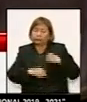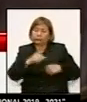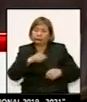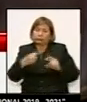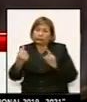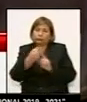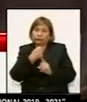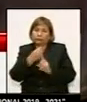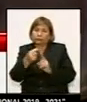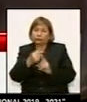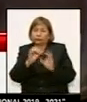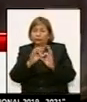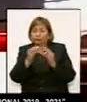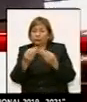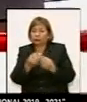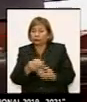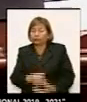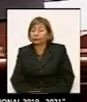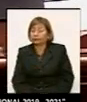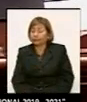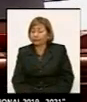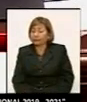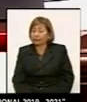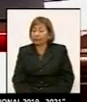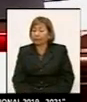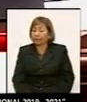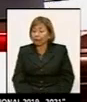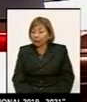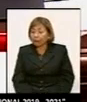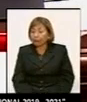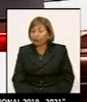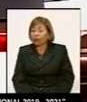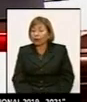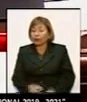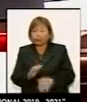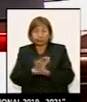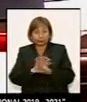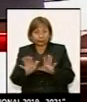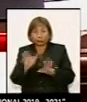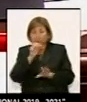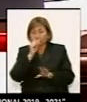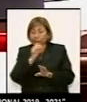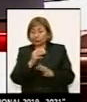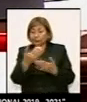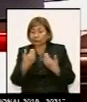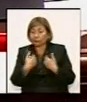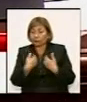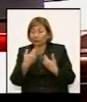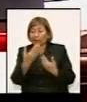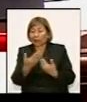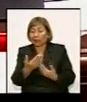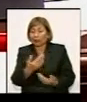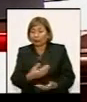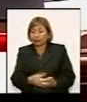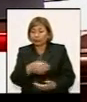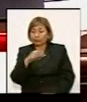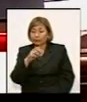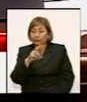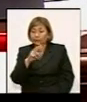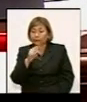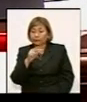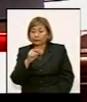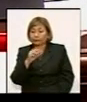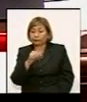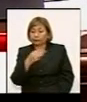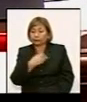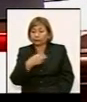familiar. Muchas gracias, señor congresista. Concluido el rol de oradores, tiene la palabra la congresista Pariona Tarqui en su